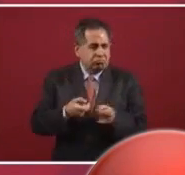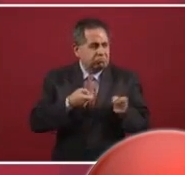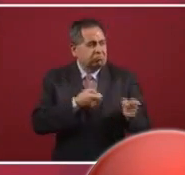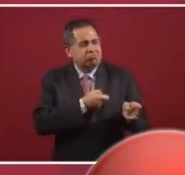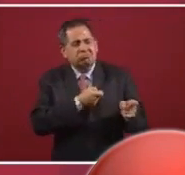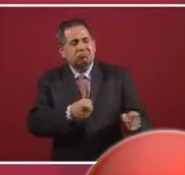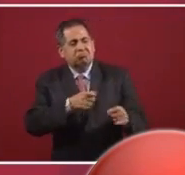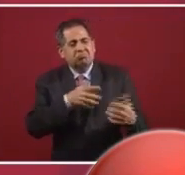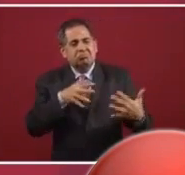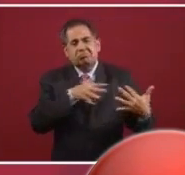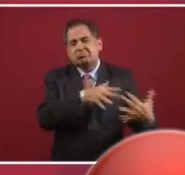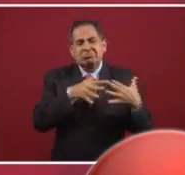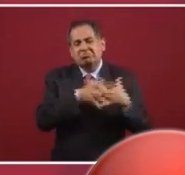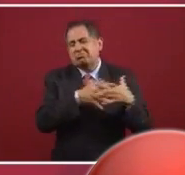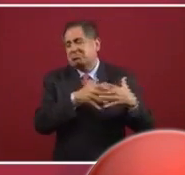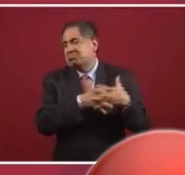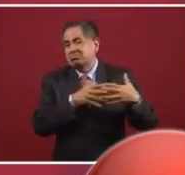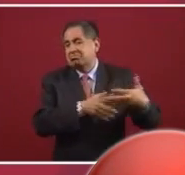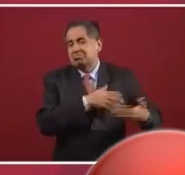estrategia.